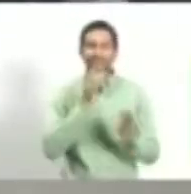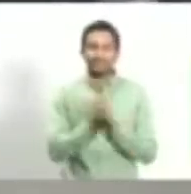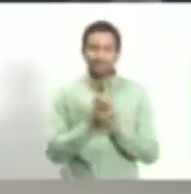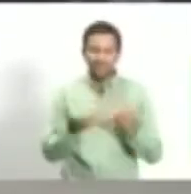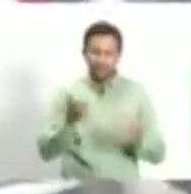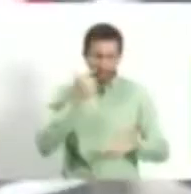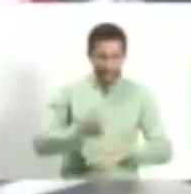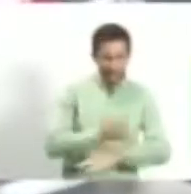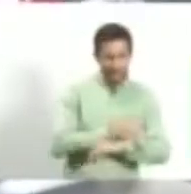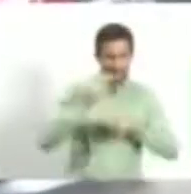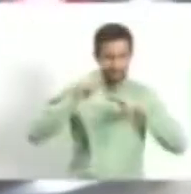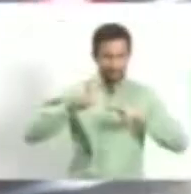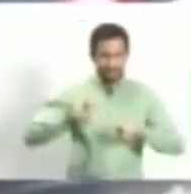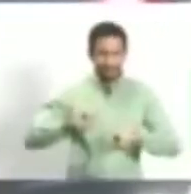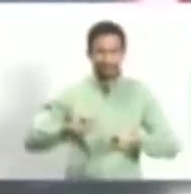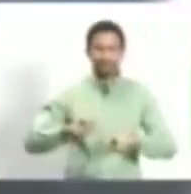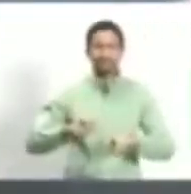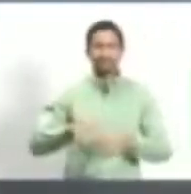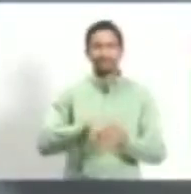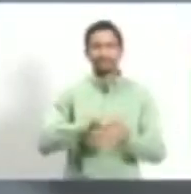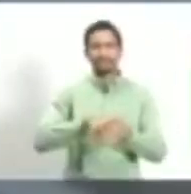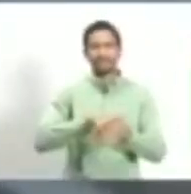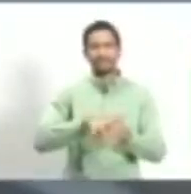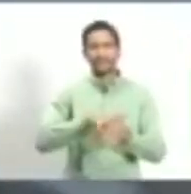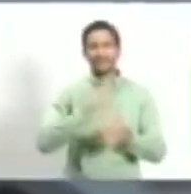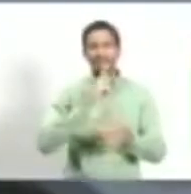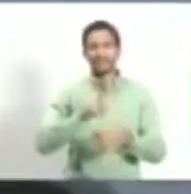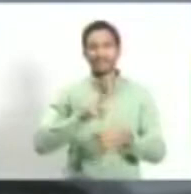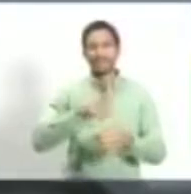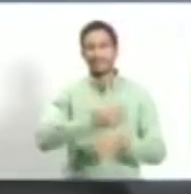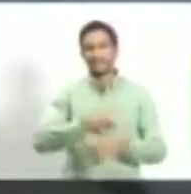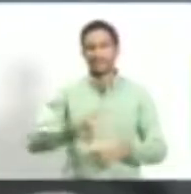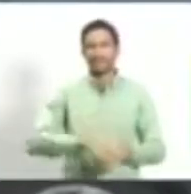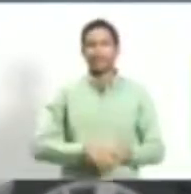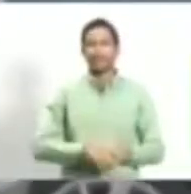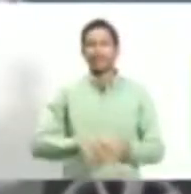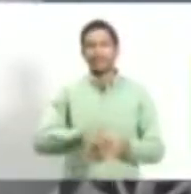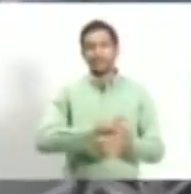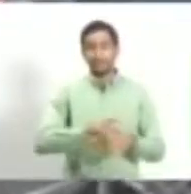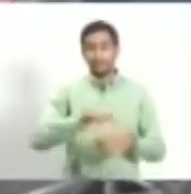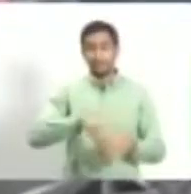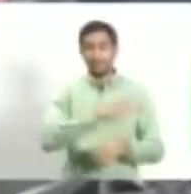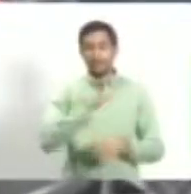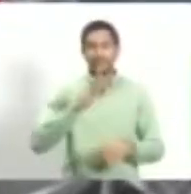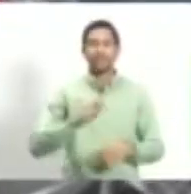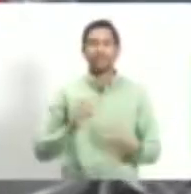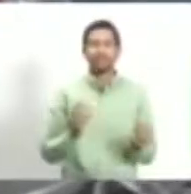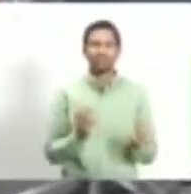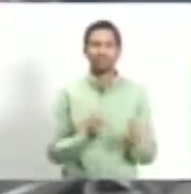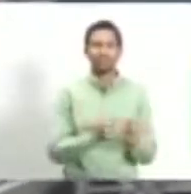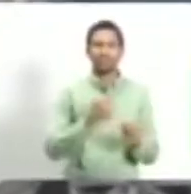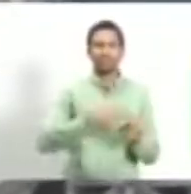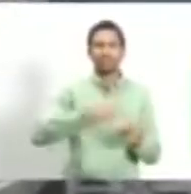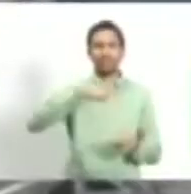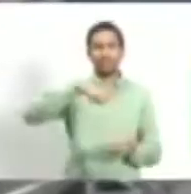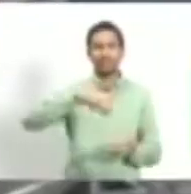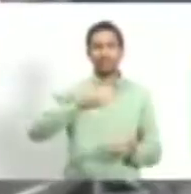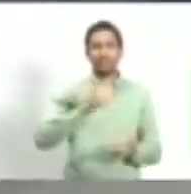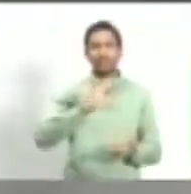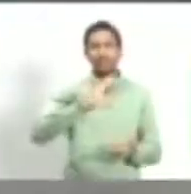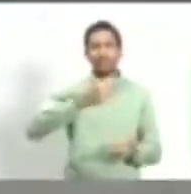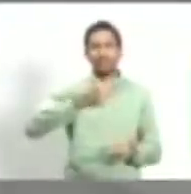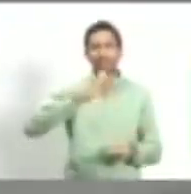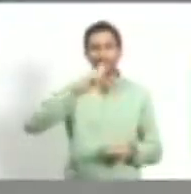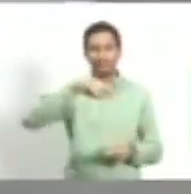el triple crimen registrado en el norte de la ciudad, en el que supuestos miembros de la banda criminal de los Pachenga fueron abatidos por un grupo